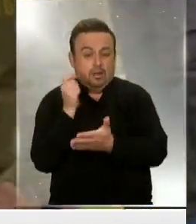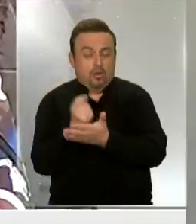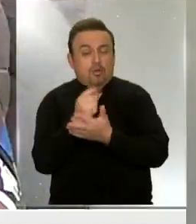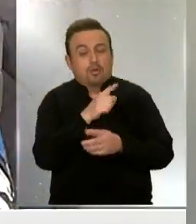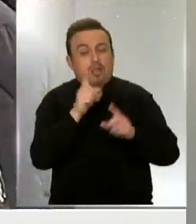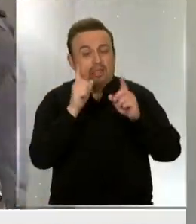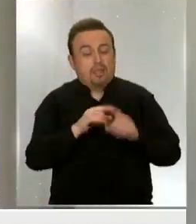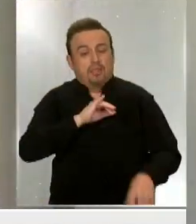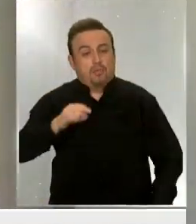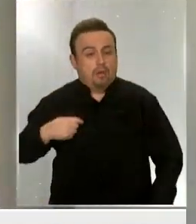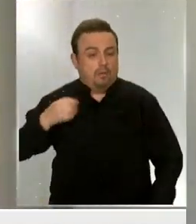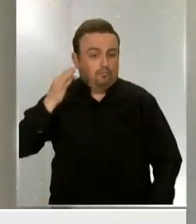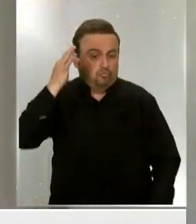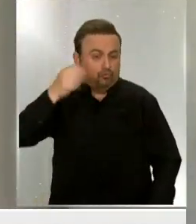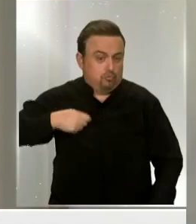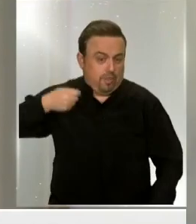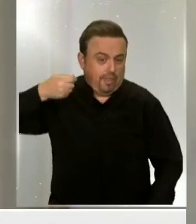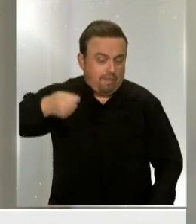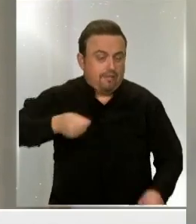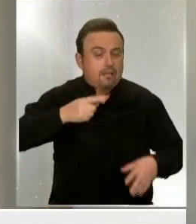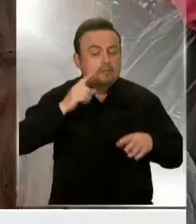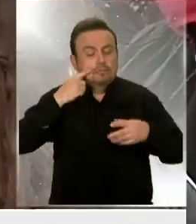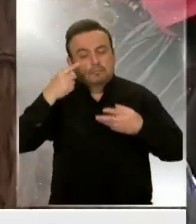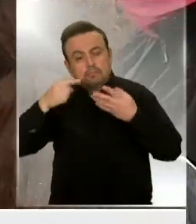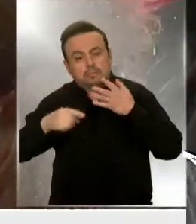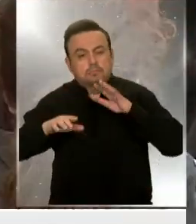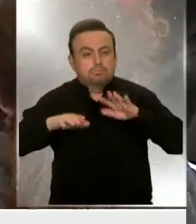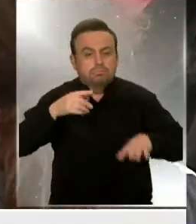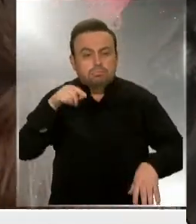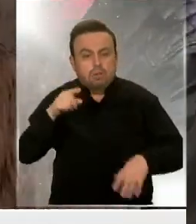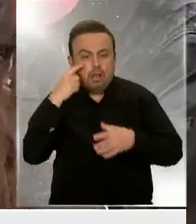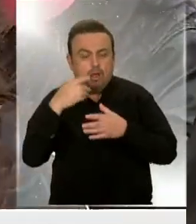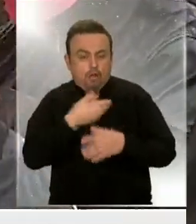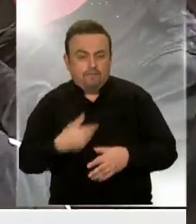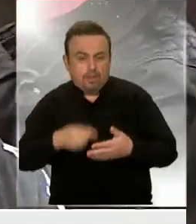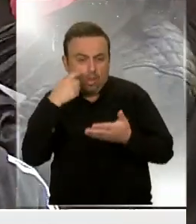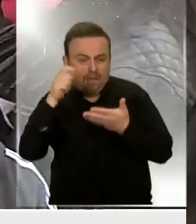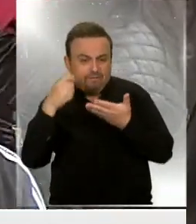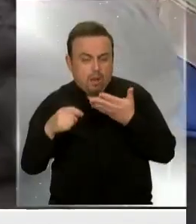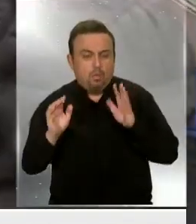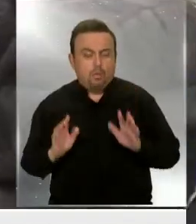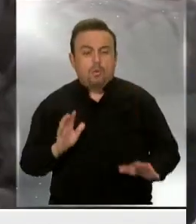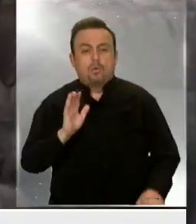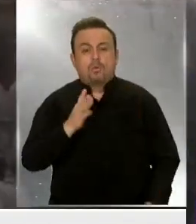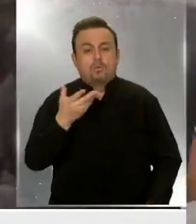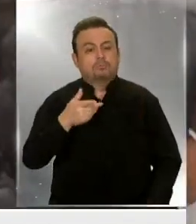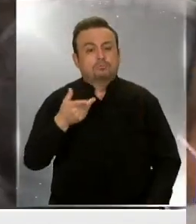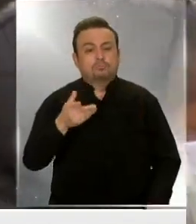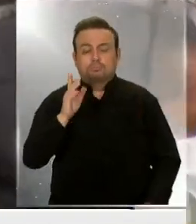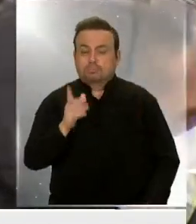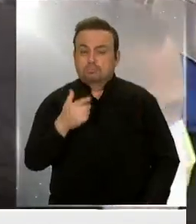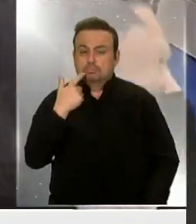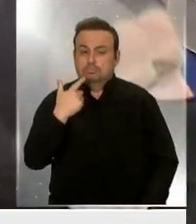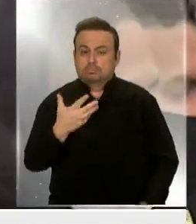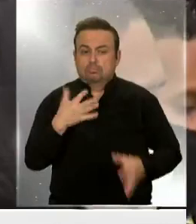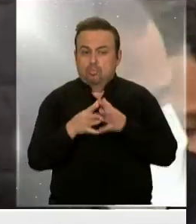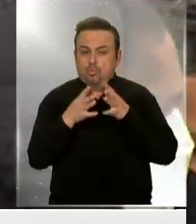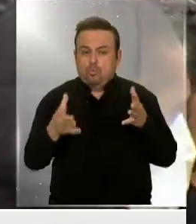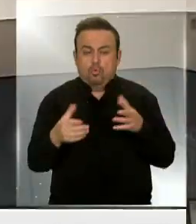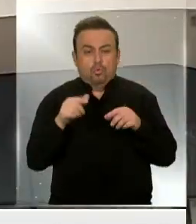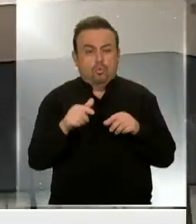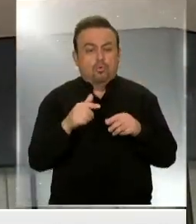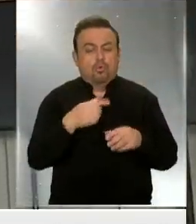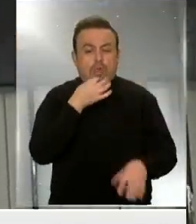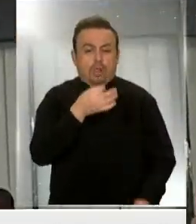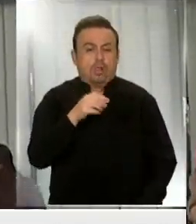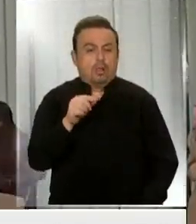personas tengan que devolverlo. Esas son todas alternativas que está evaluando actualmente el gobierno. Pero de todas formas, han sido muchas las ocasiones en que